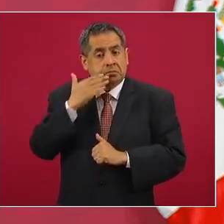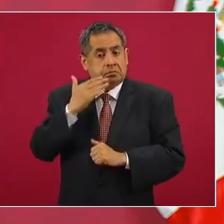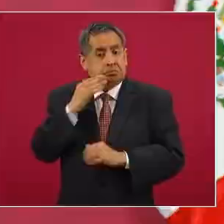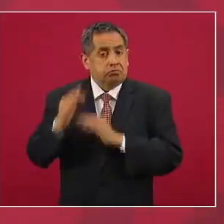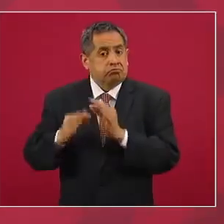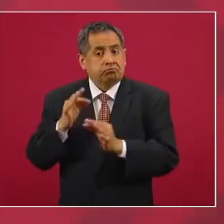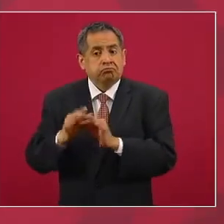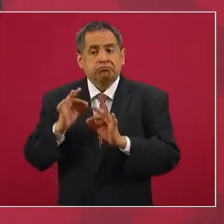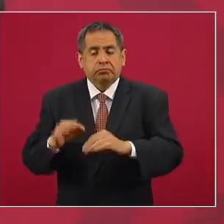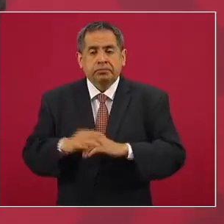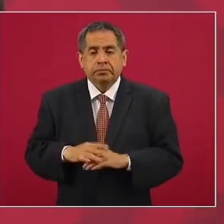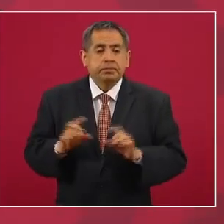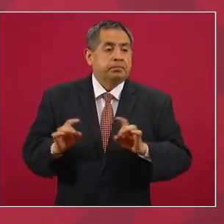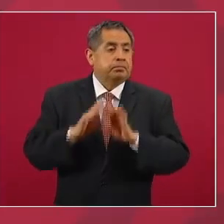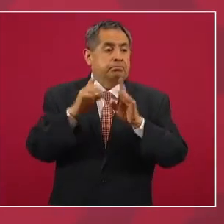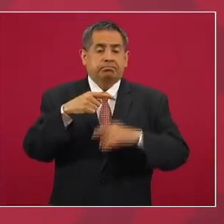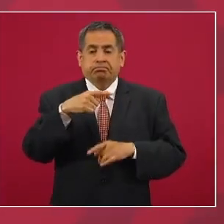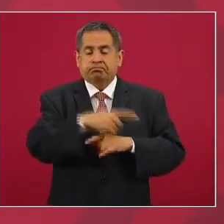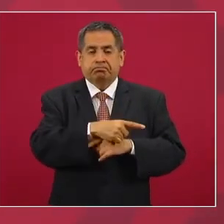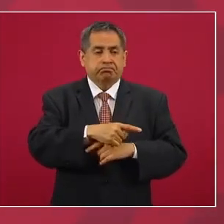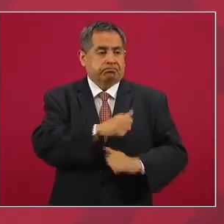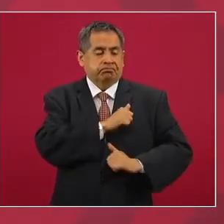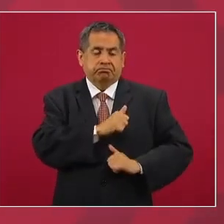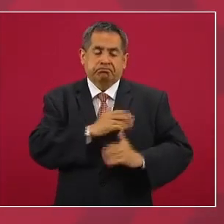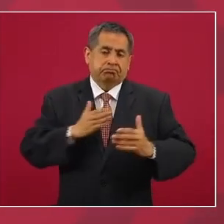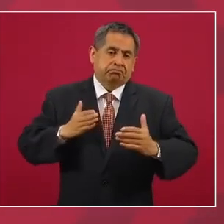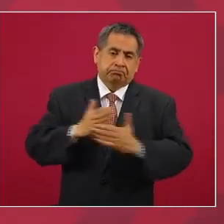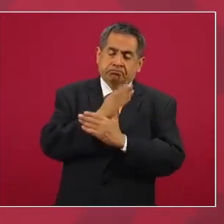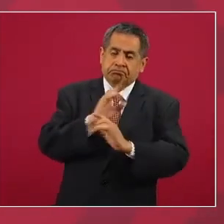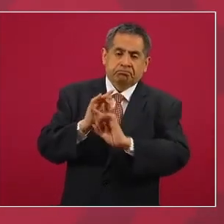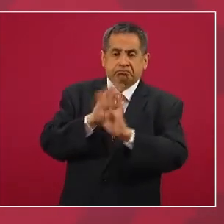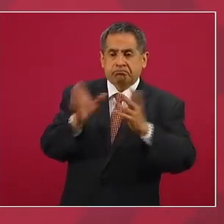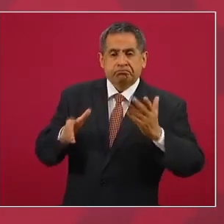y irrumpe el ejército